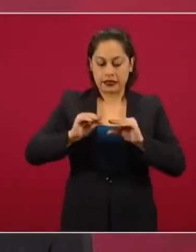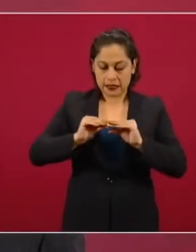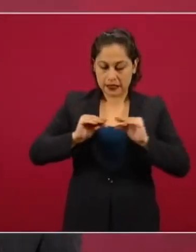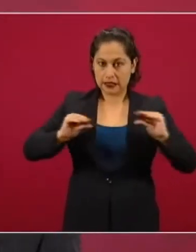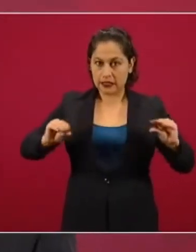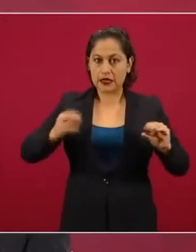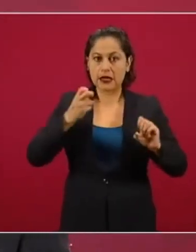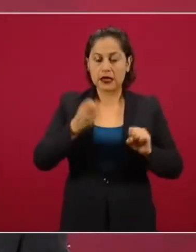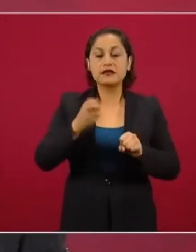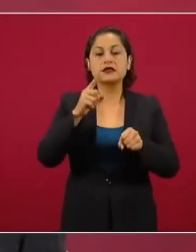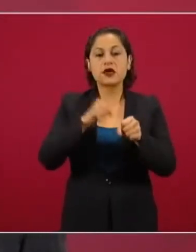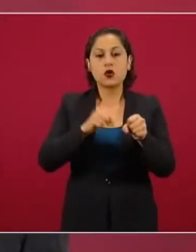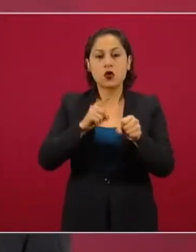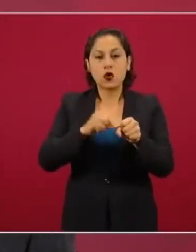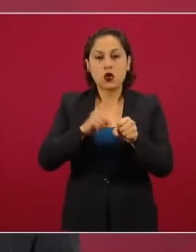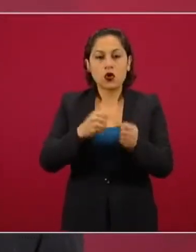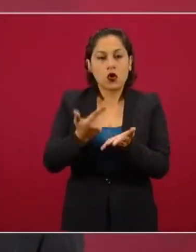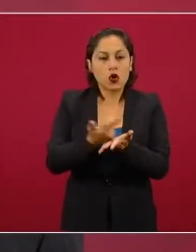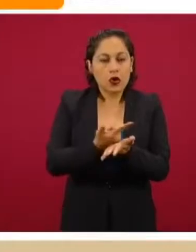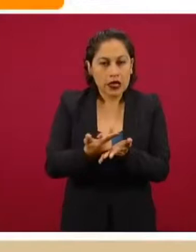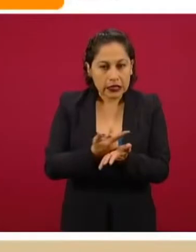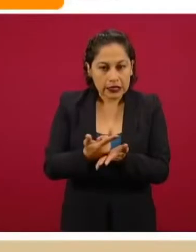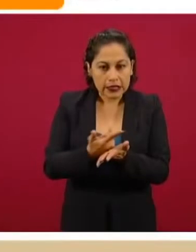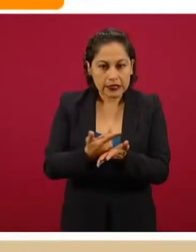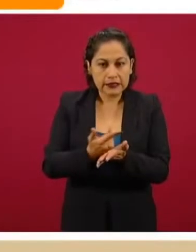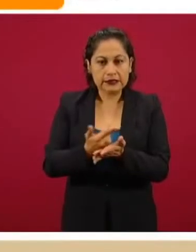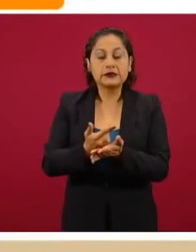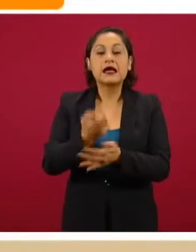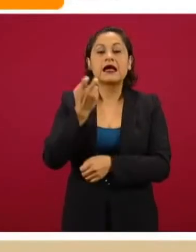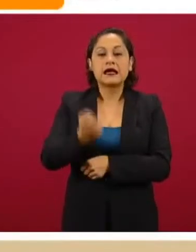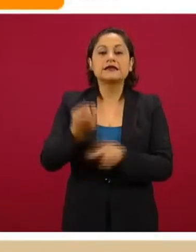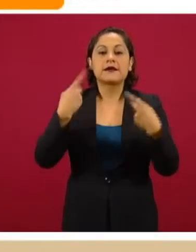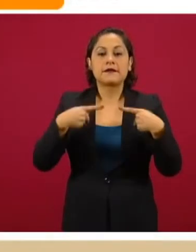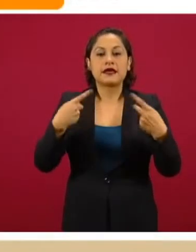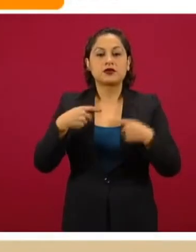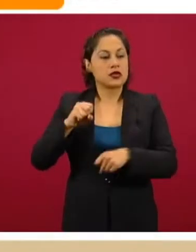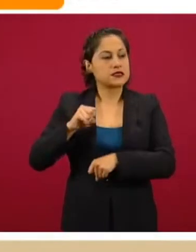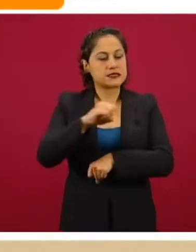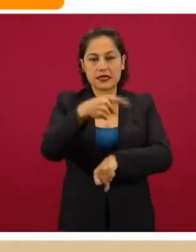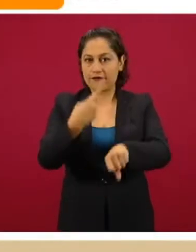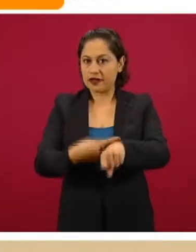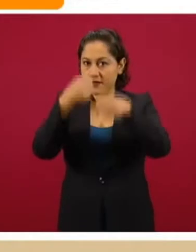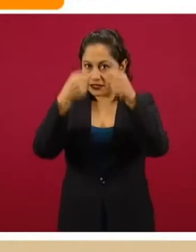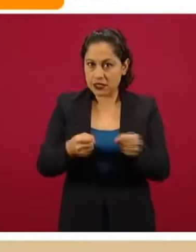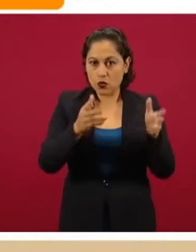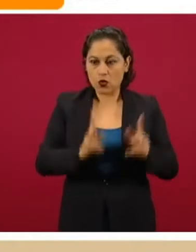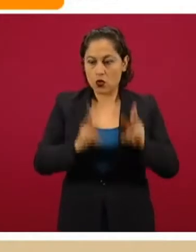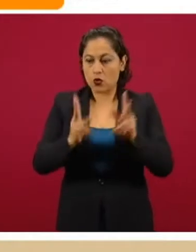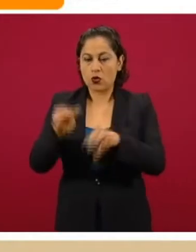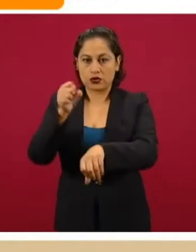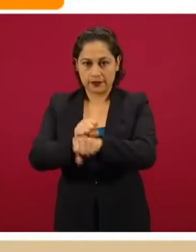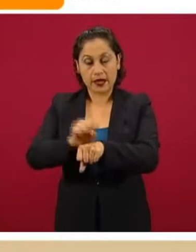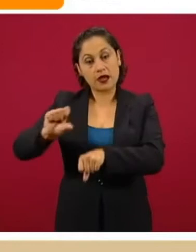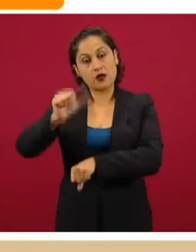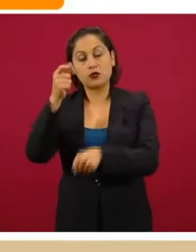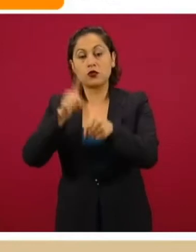color ocre, o en algunas pantallas se ve de color gris, son el número de casos confirmados por semana, y lo que se ve en la zona verde es el